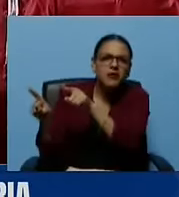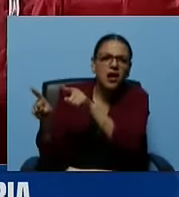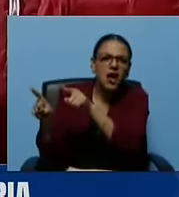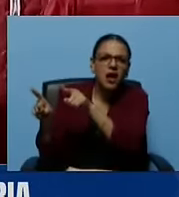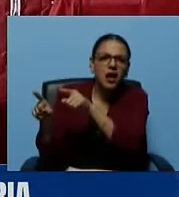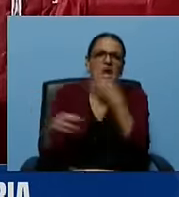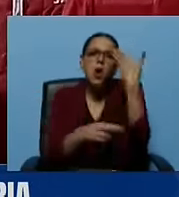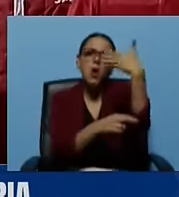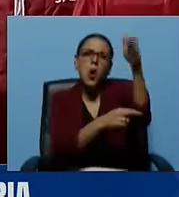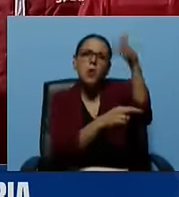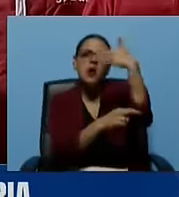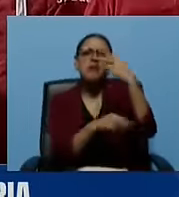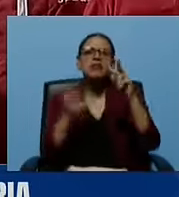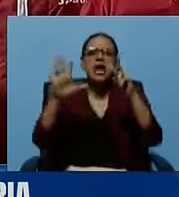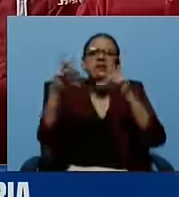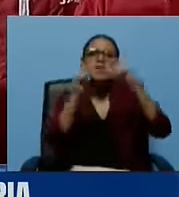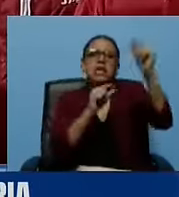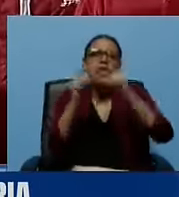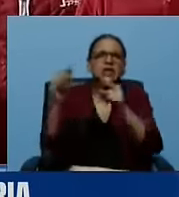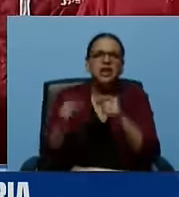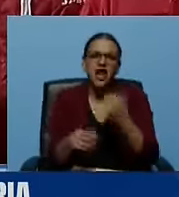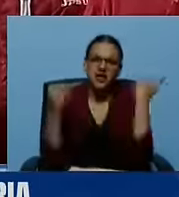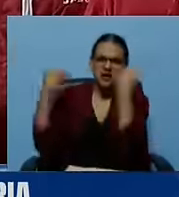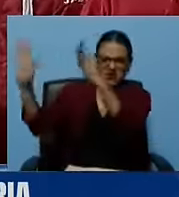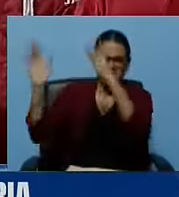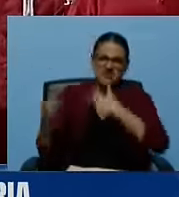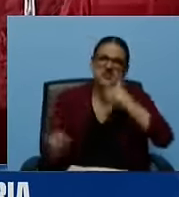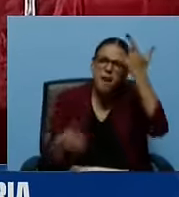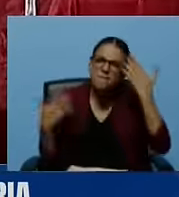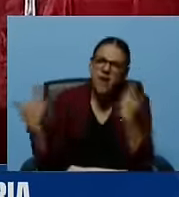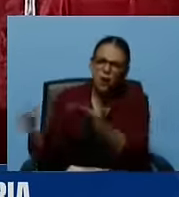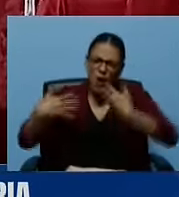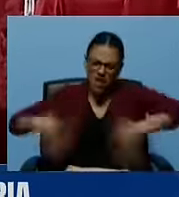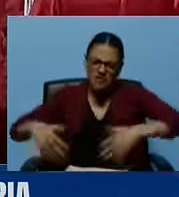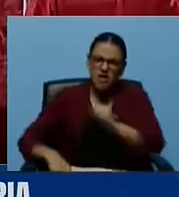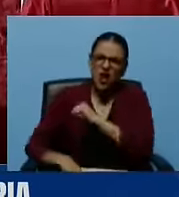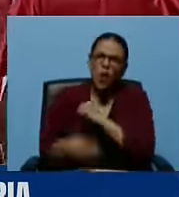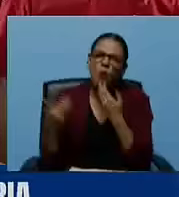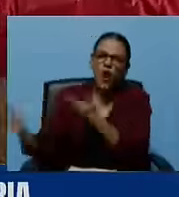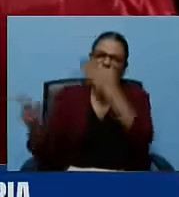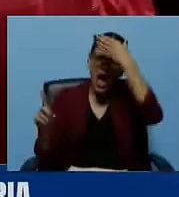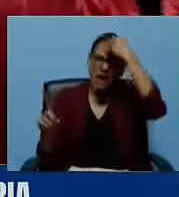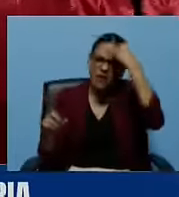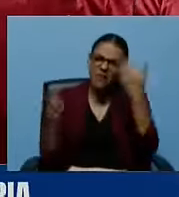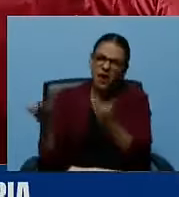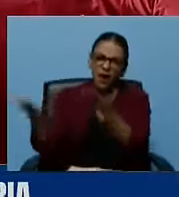con una bandera de 7 estrellas, viejo vagabundo, cobarde.